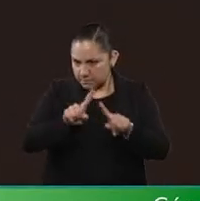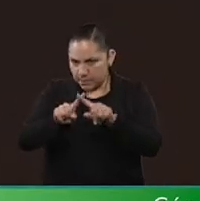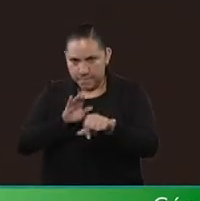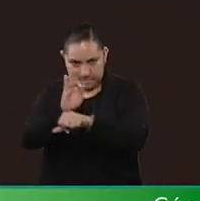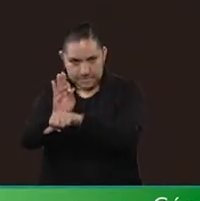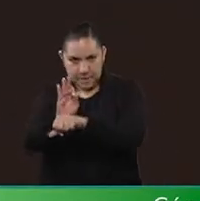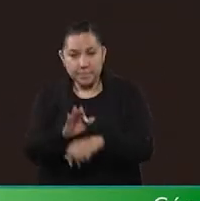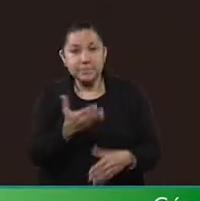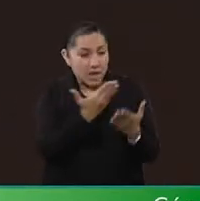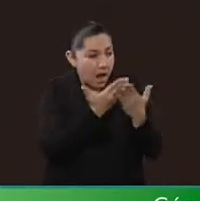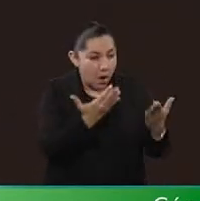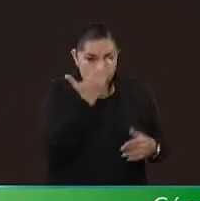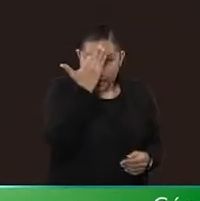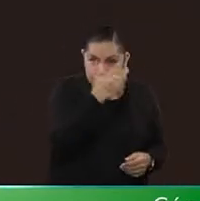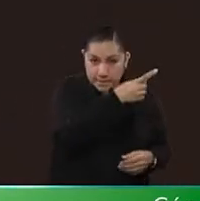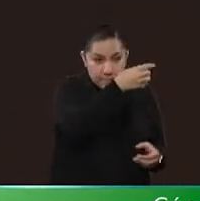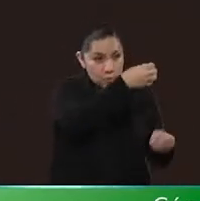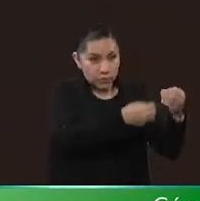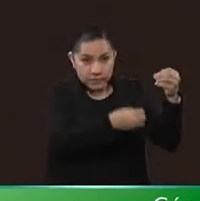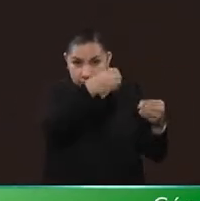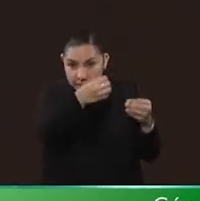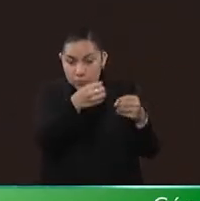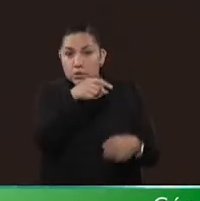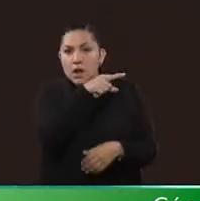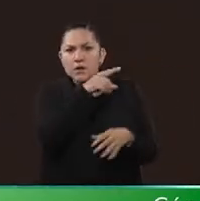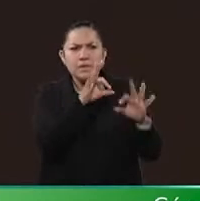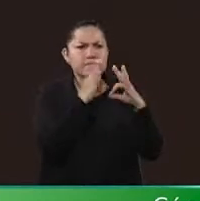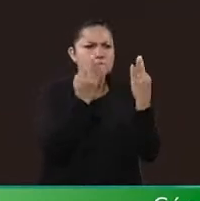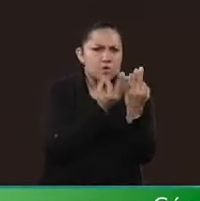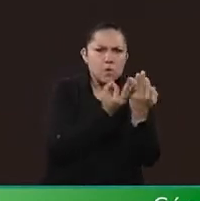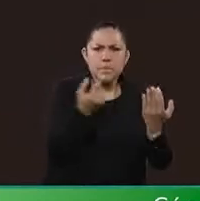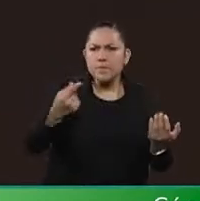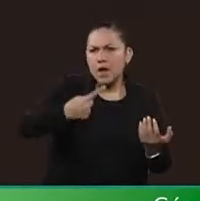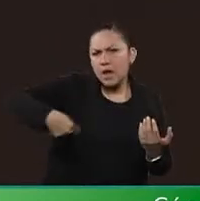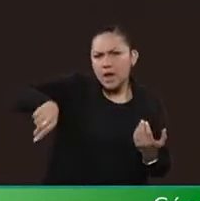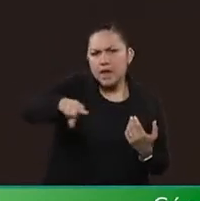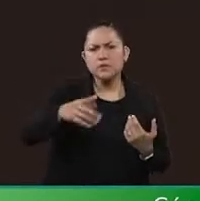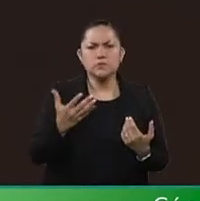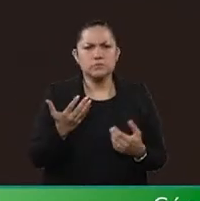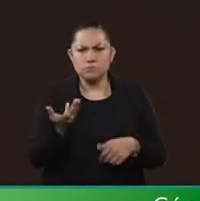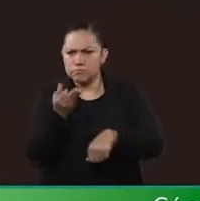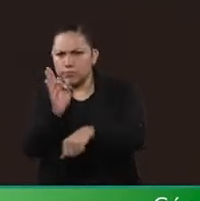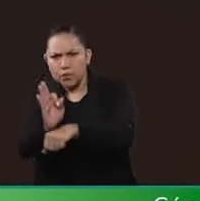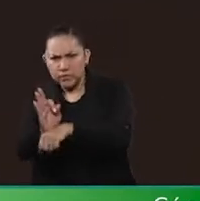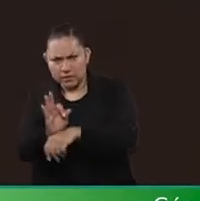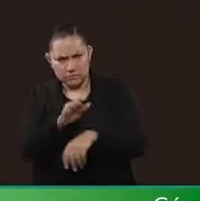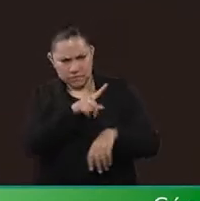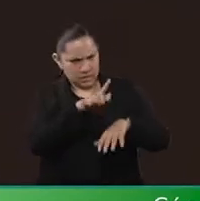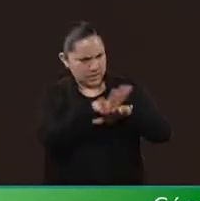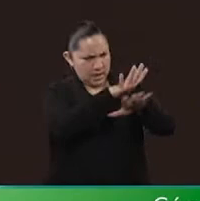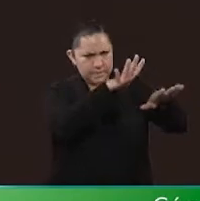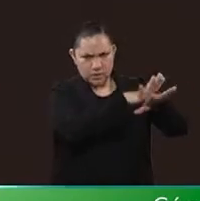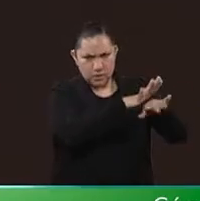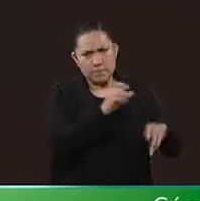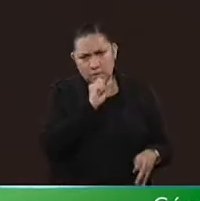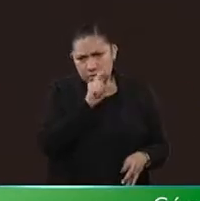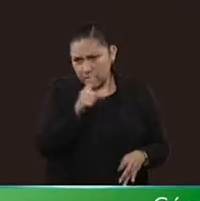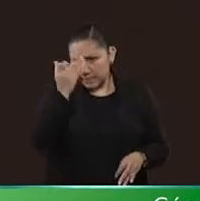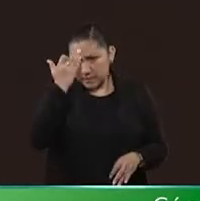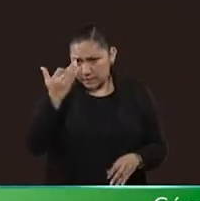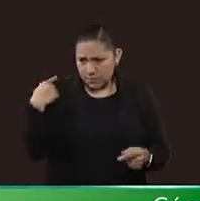los tribunales. Ante la Corte, también las entidades federativas han buscado un balance frente al gobierno